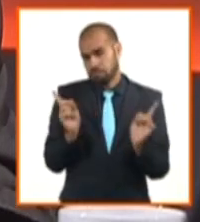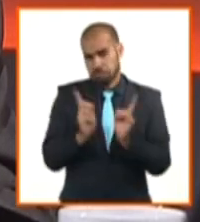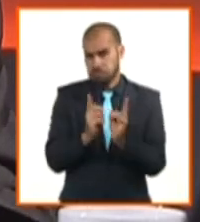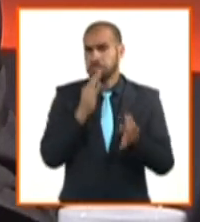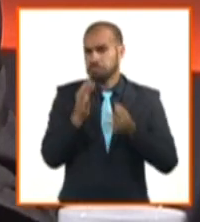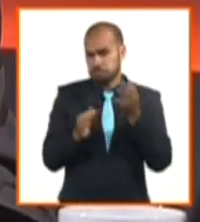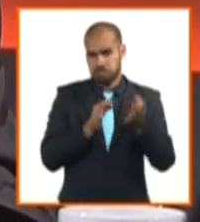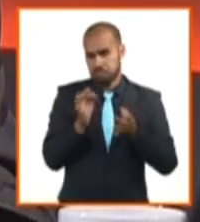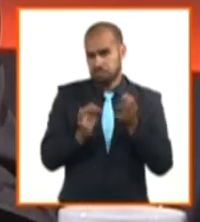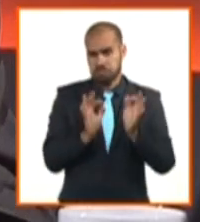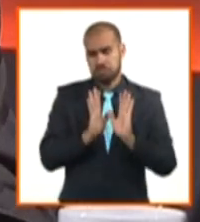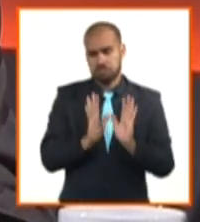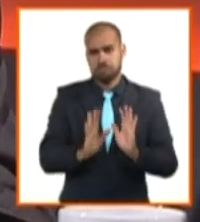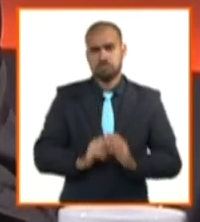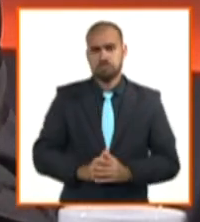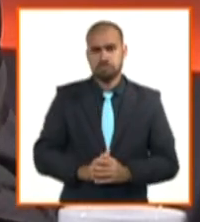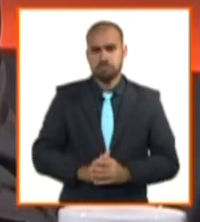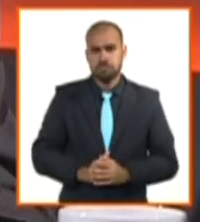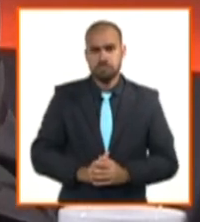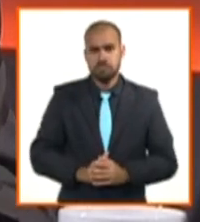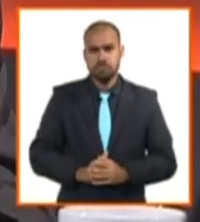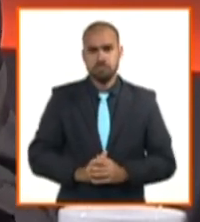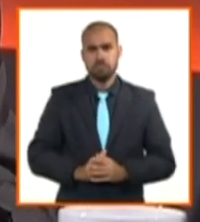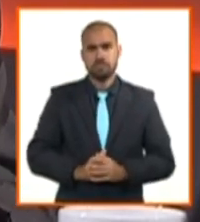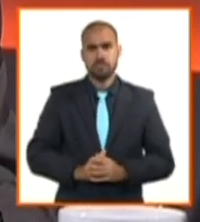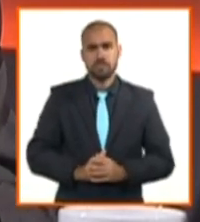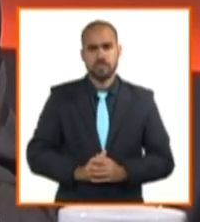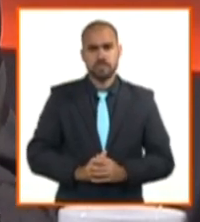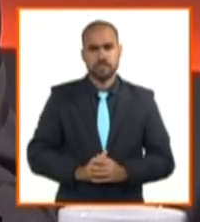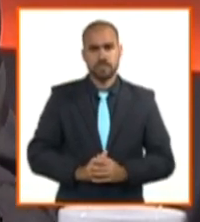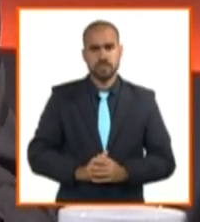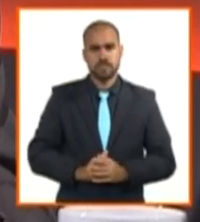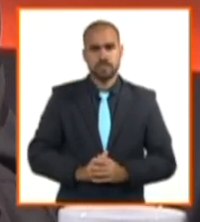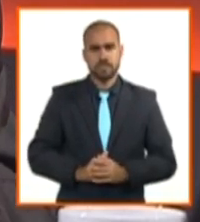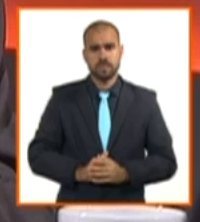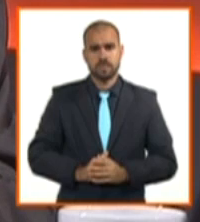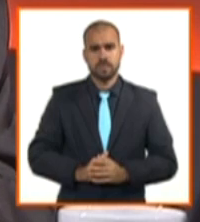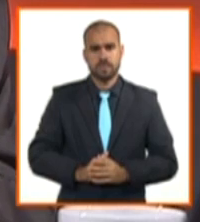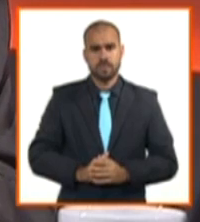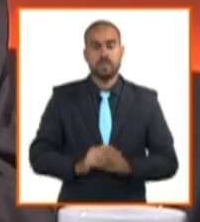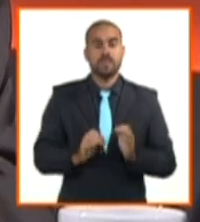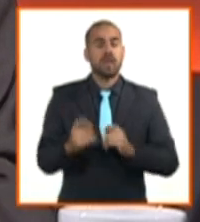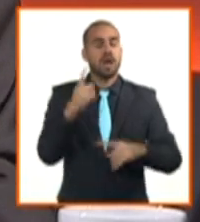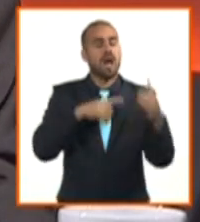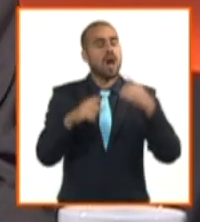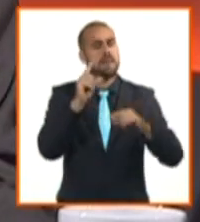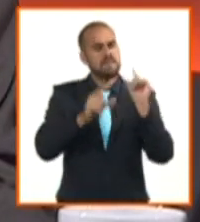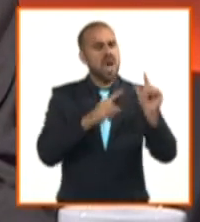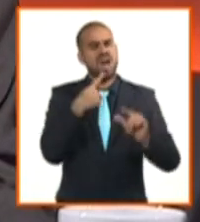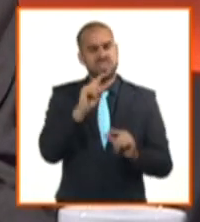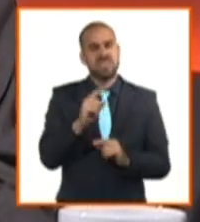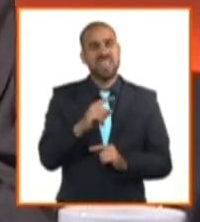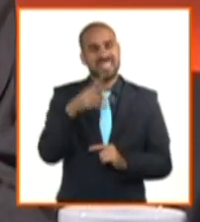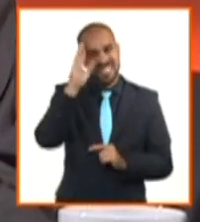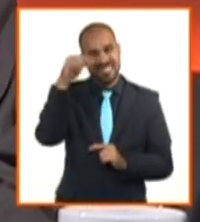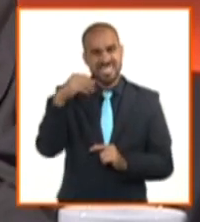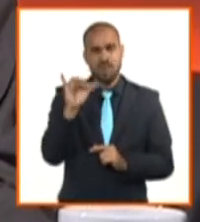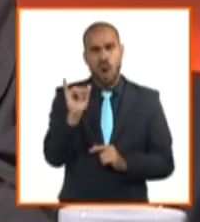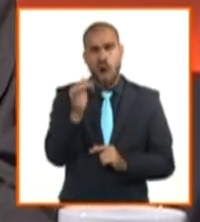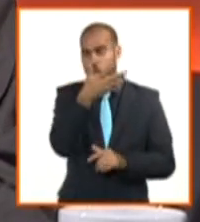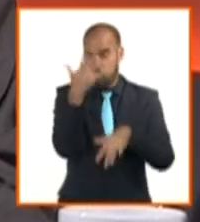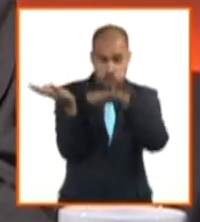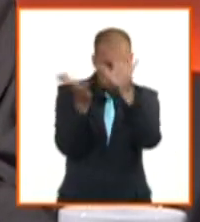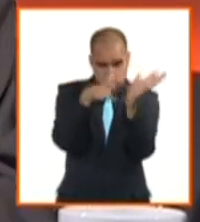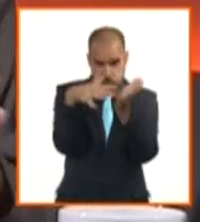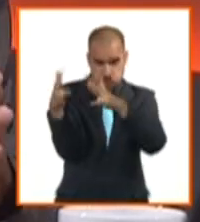ahora pudiera decirte eso mira también ha habido algunas personas que manifiestan que había viento fuerte en las tormentas eléctricas y vientos fuertes en